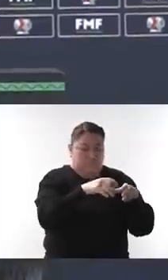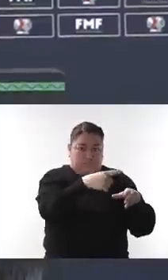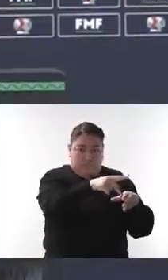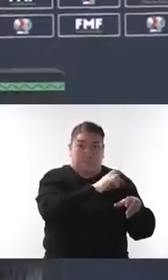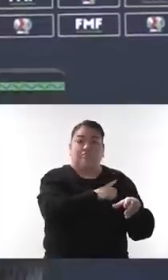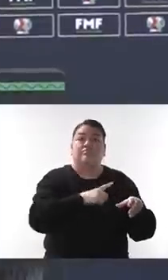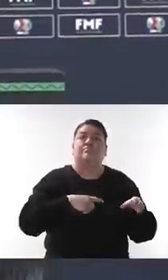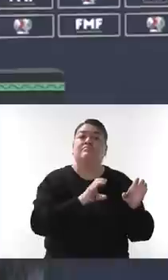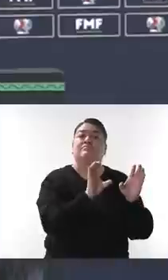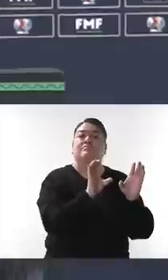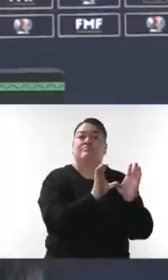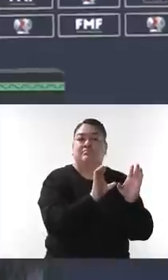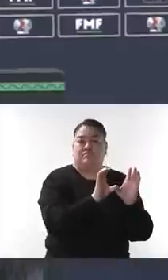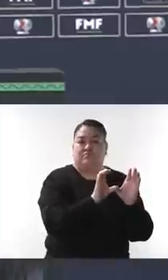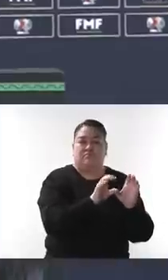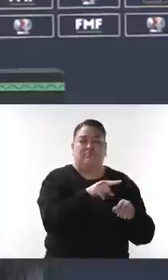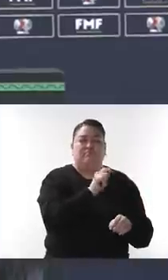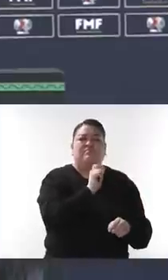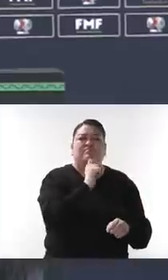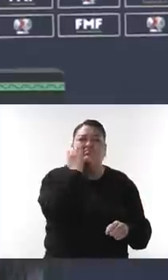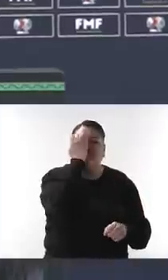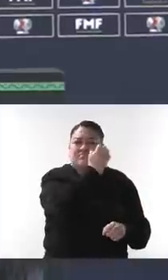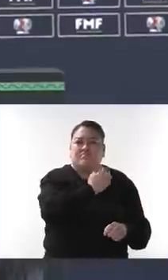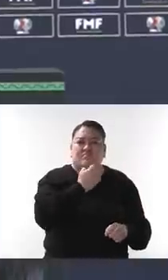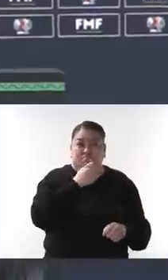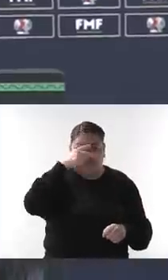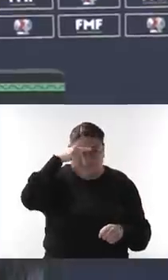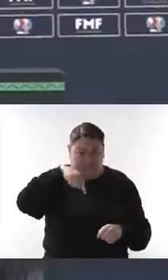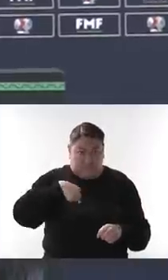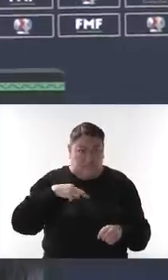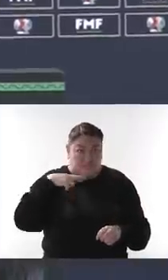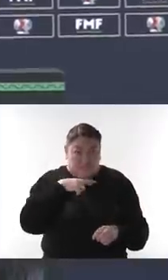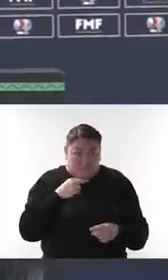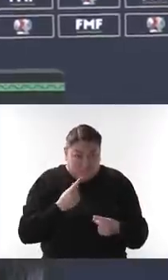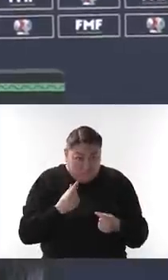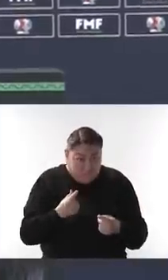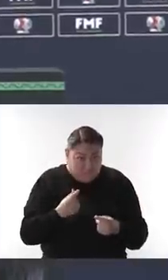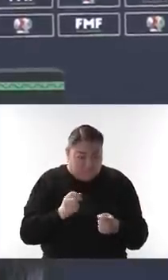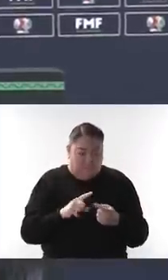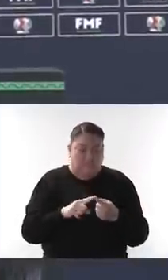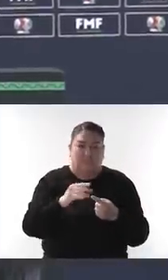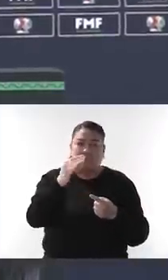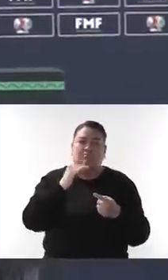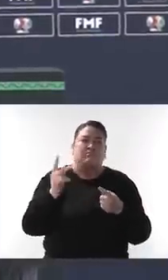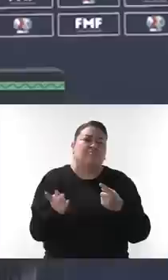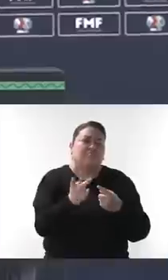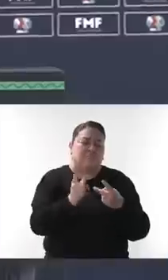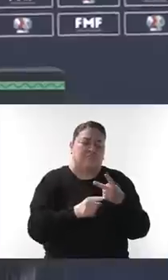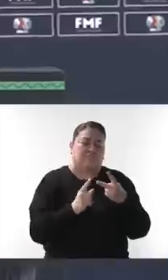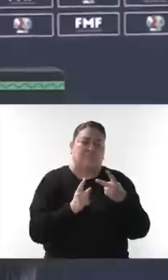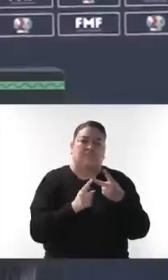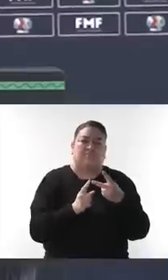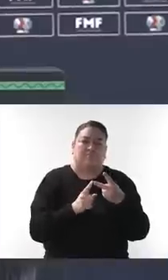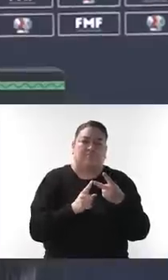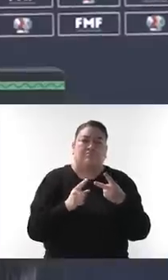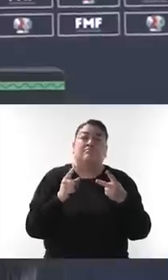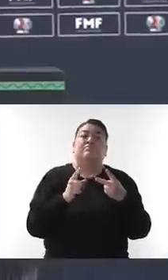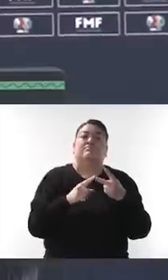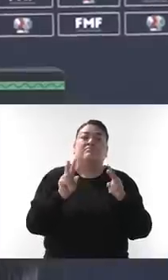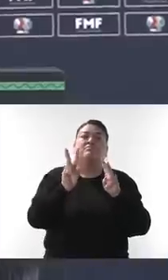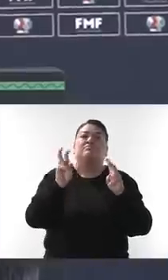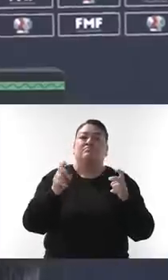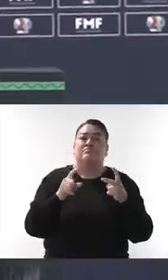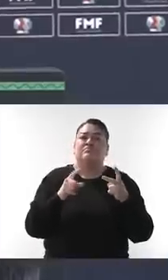urgente o no es urgente reactivar esta parte en el fútbol mexicano de la competencia? Y la otra, ¿cómo se va a generar o se va a cuadrar el